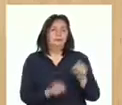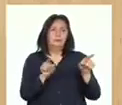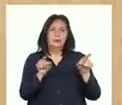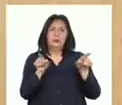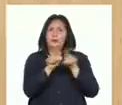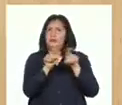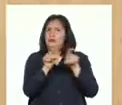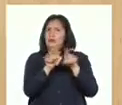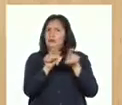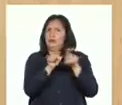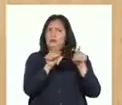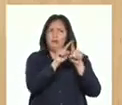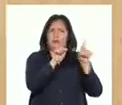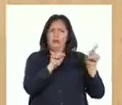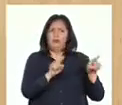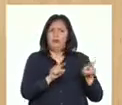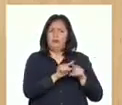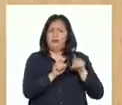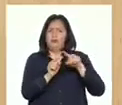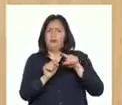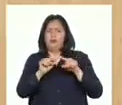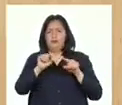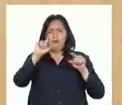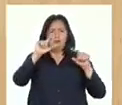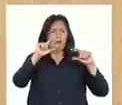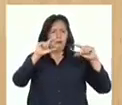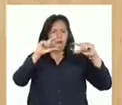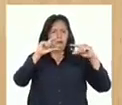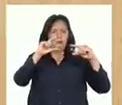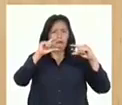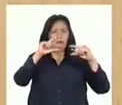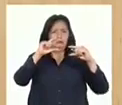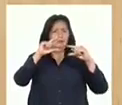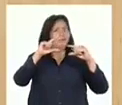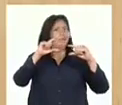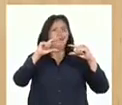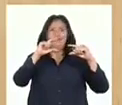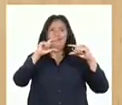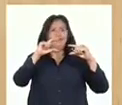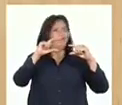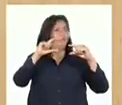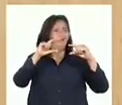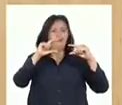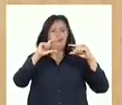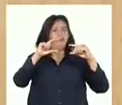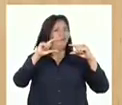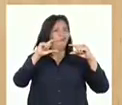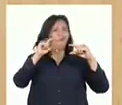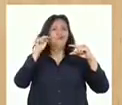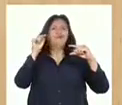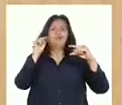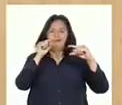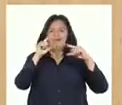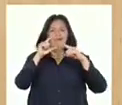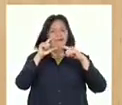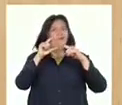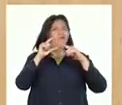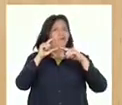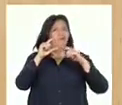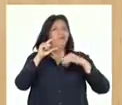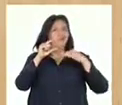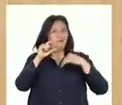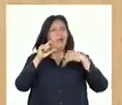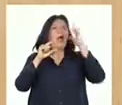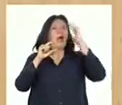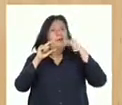¿Tiene la tachuela la misma altura que el cuadrado? No, ¿verdad? Podemos decir que esta tachuela